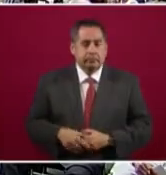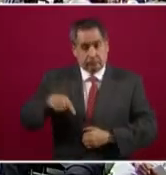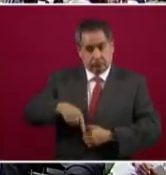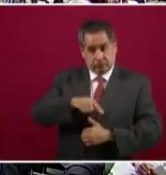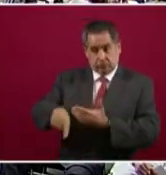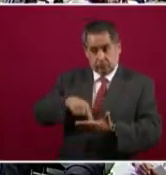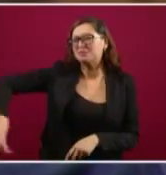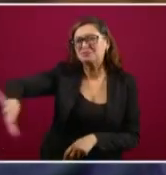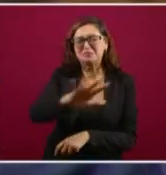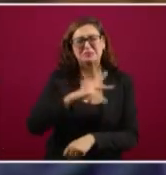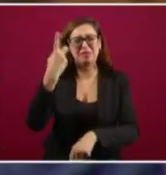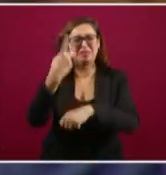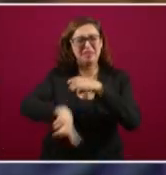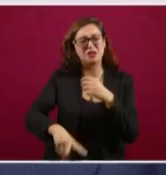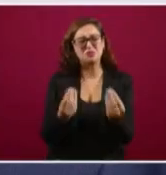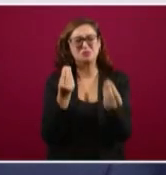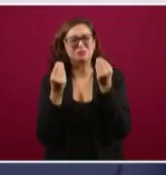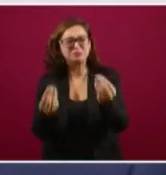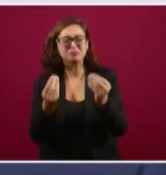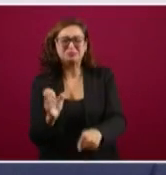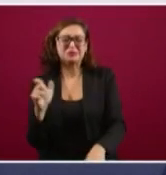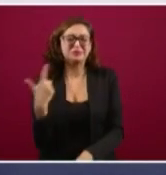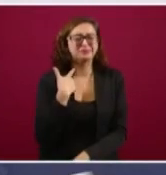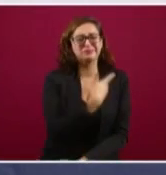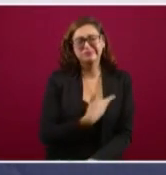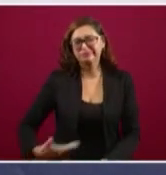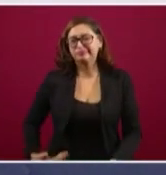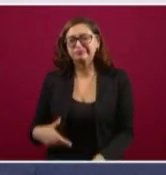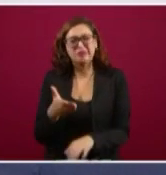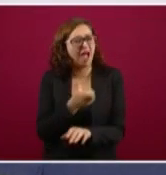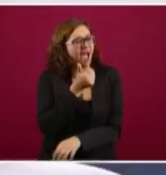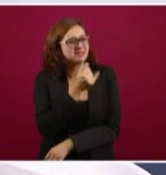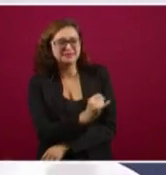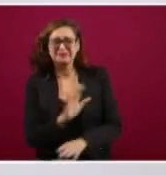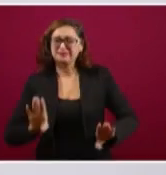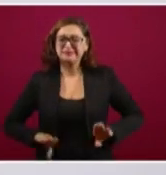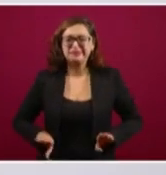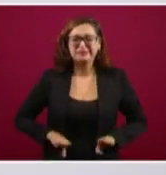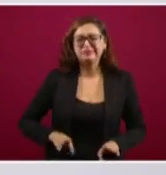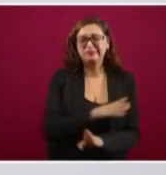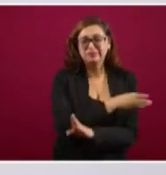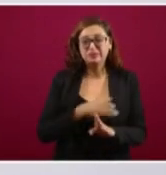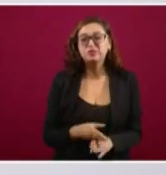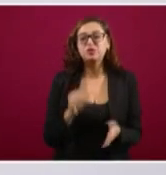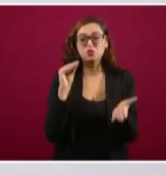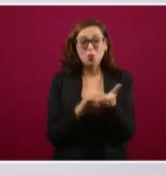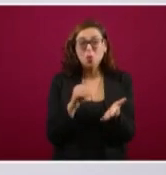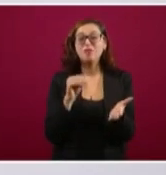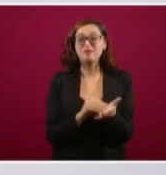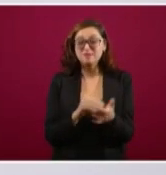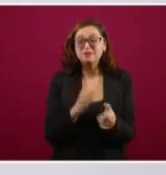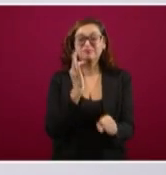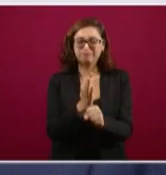gobierno todavía padecemos de inseguridad y de violencia